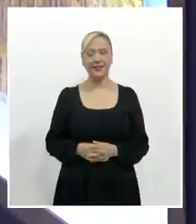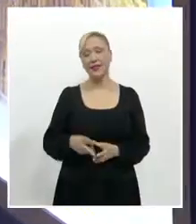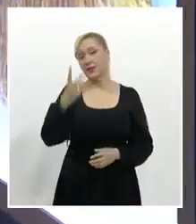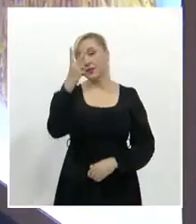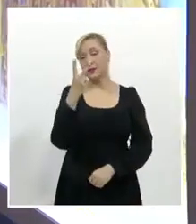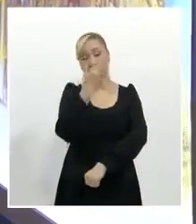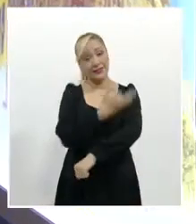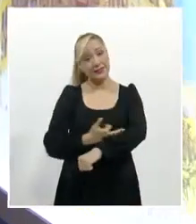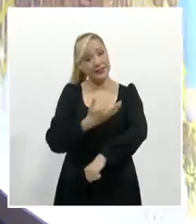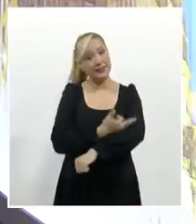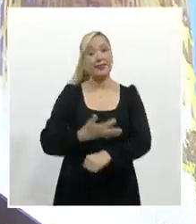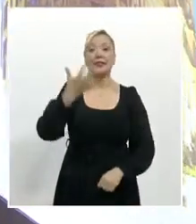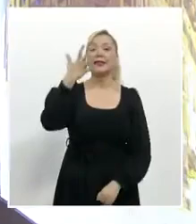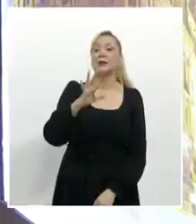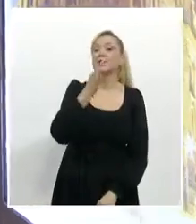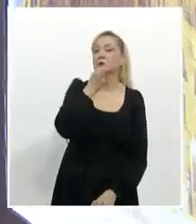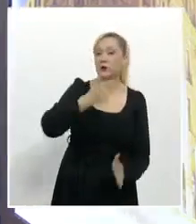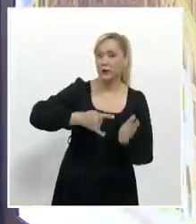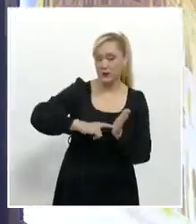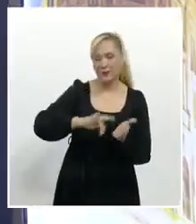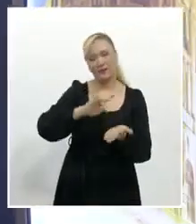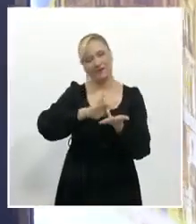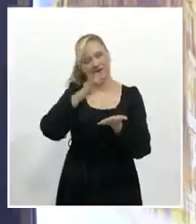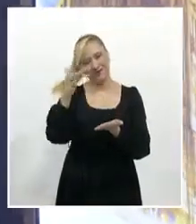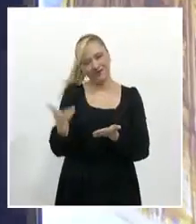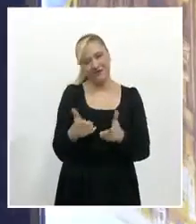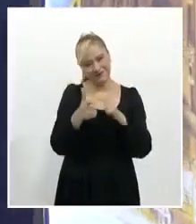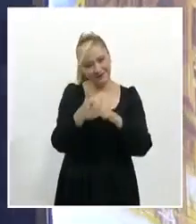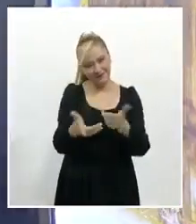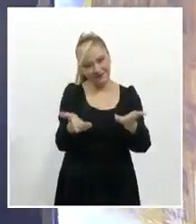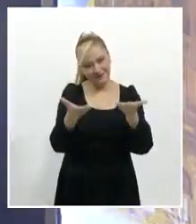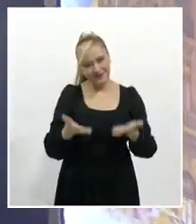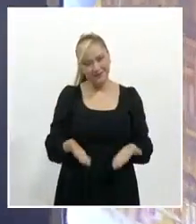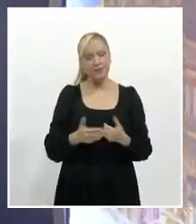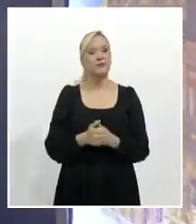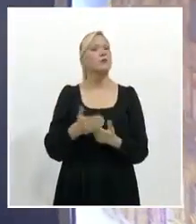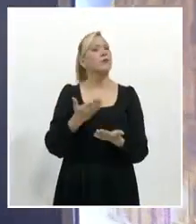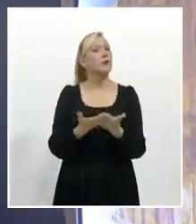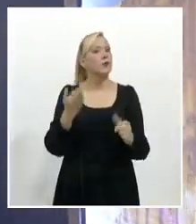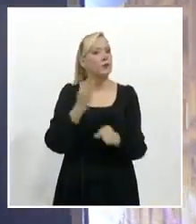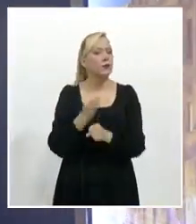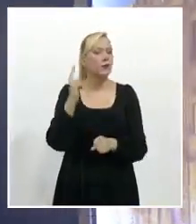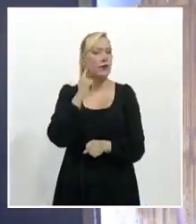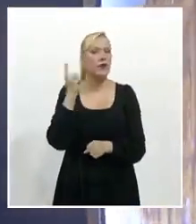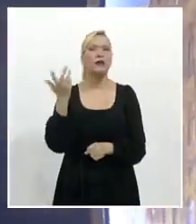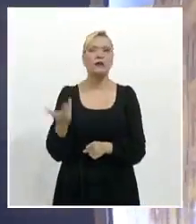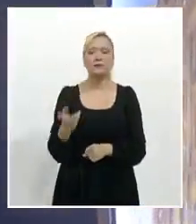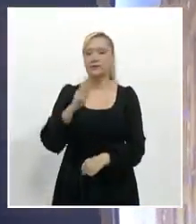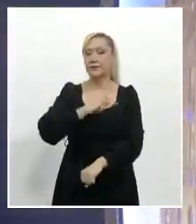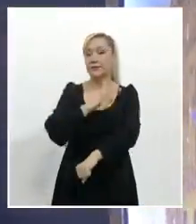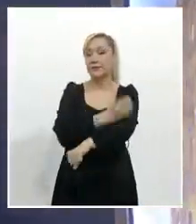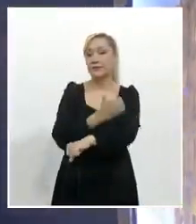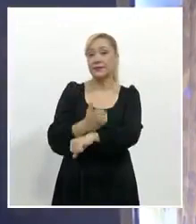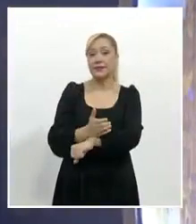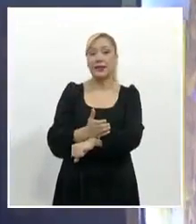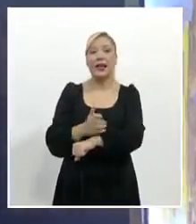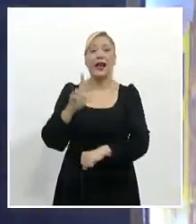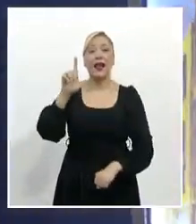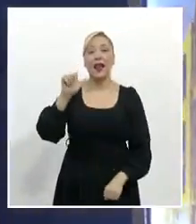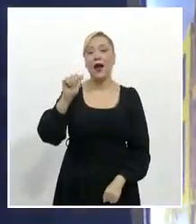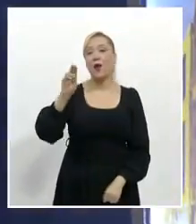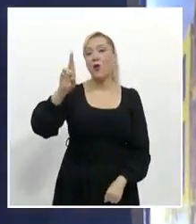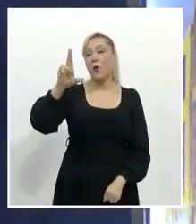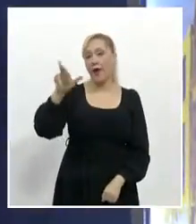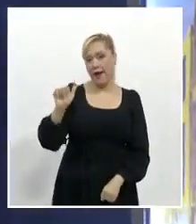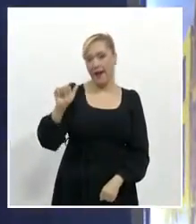Dos de la tarde con 10 minutos. Gracias por continuar con nosotros. Y en este momento nos enlazamos con mi compañera Laura Murillo, quien